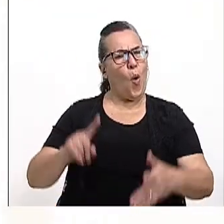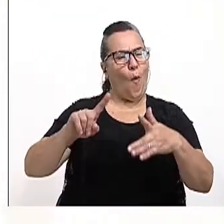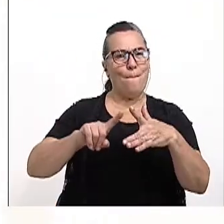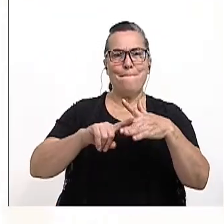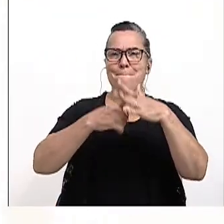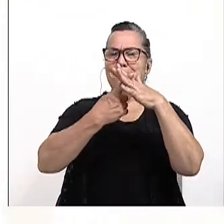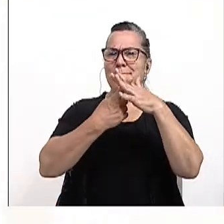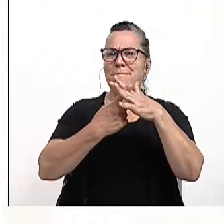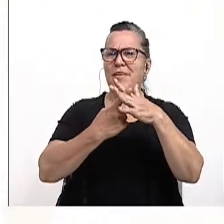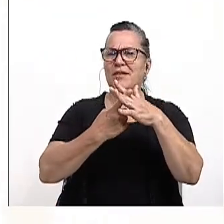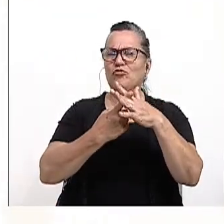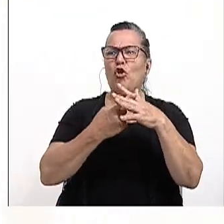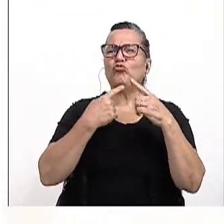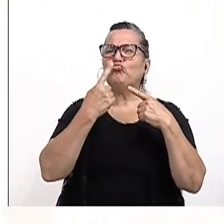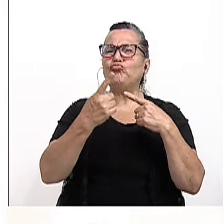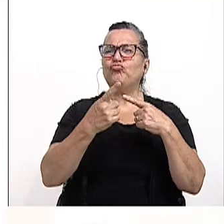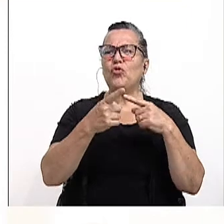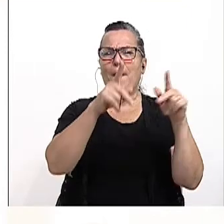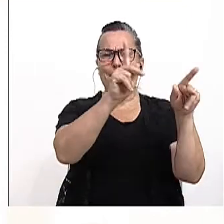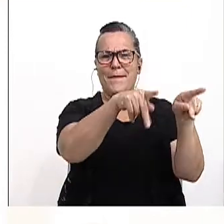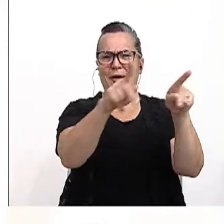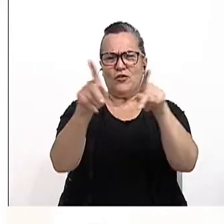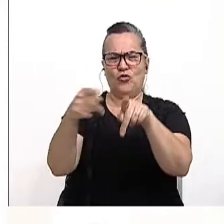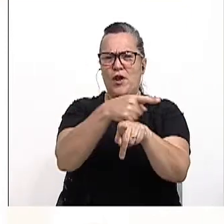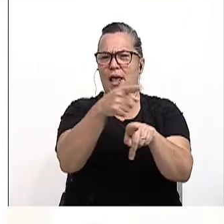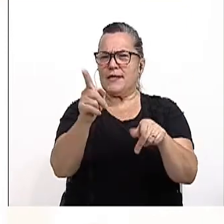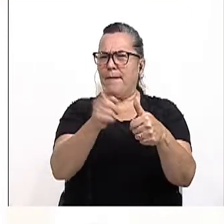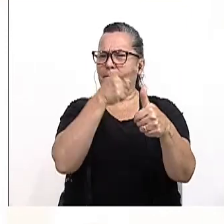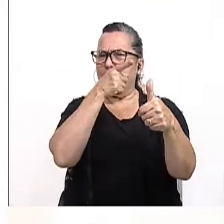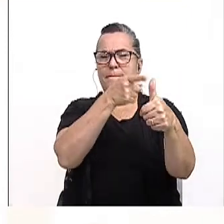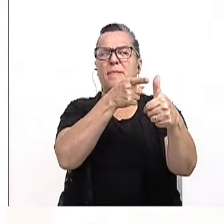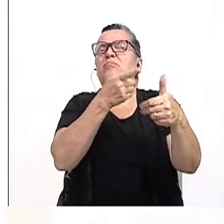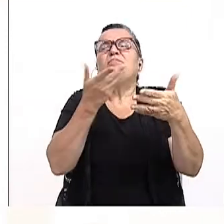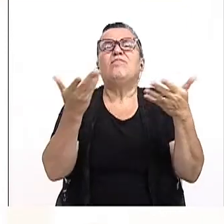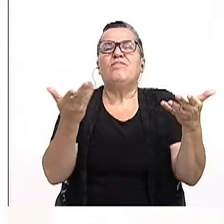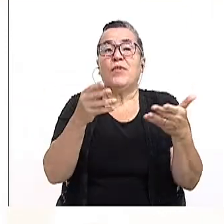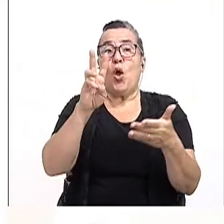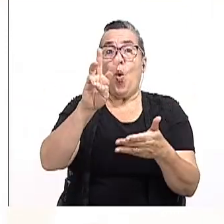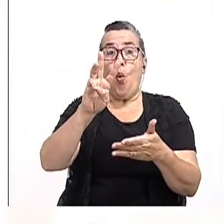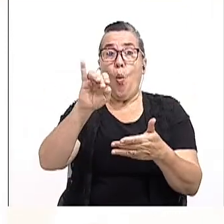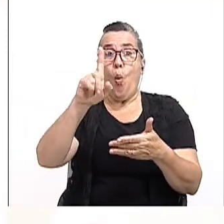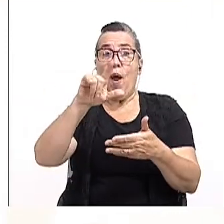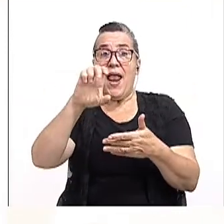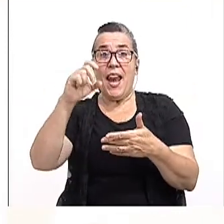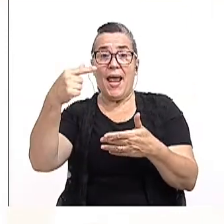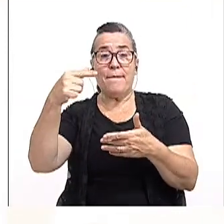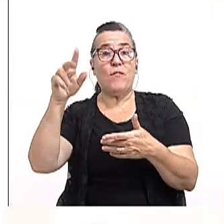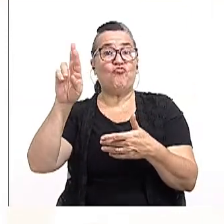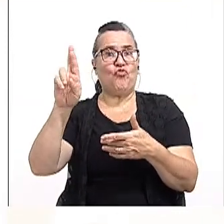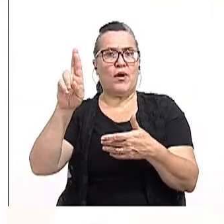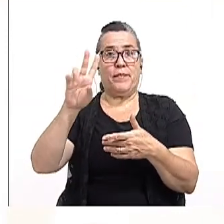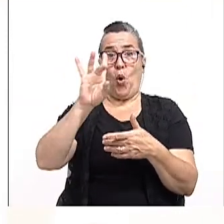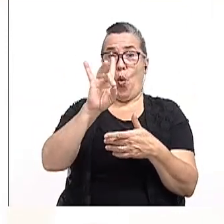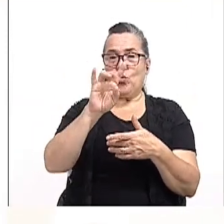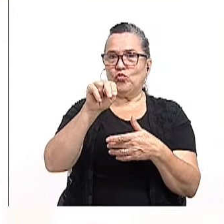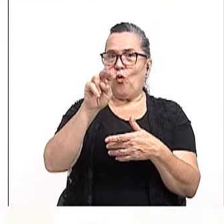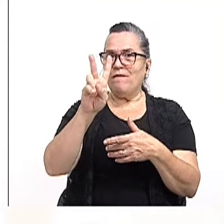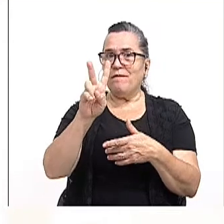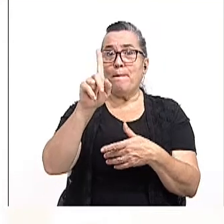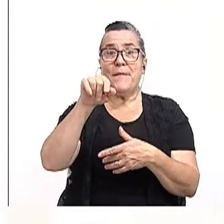Comenzaremos mencionando a los principales personajes. El primero de ellos es Wilhelm Röntgen, quien el 8 de noviembre